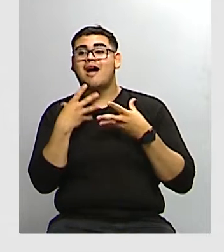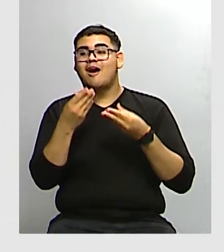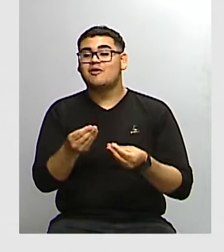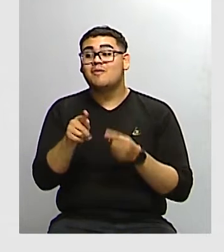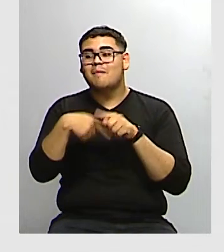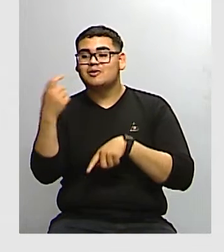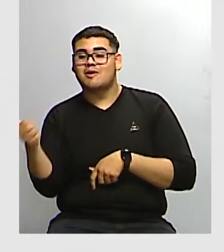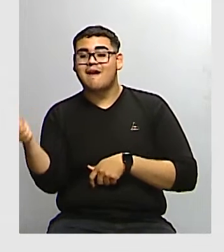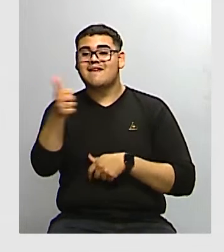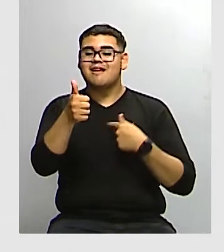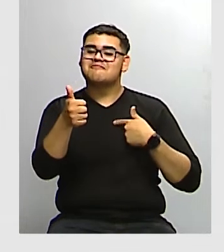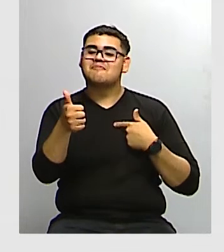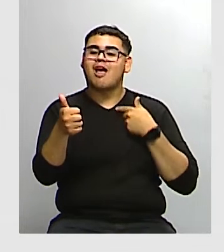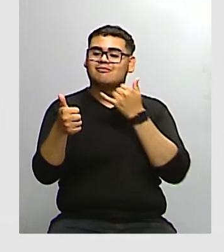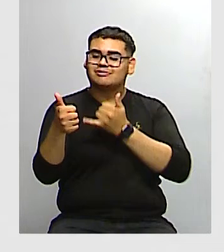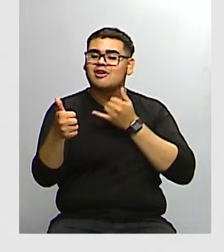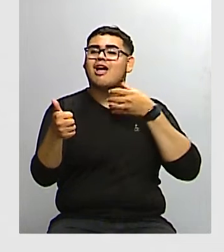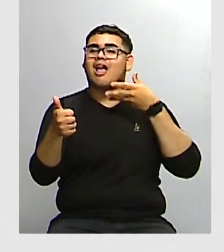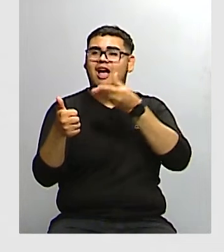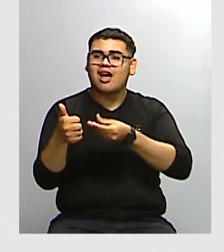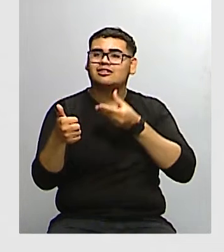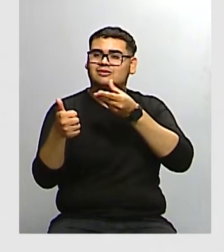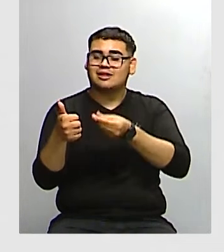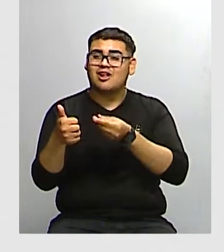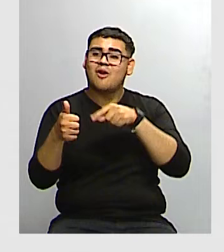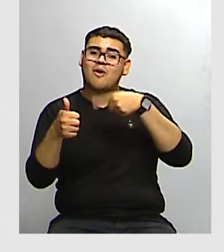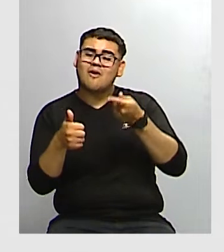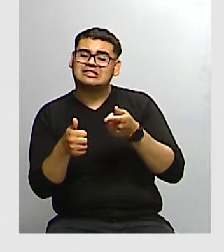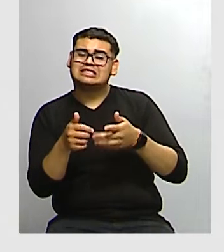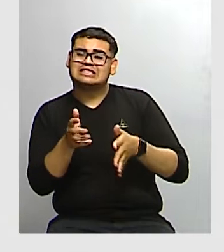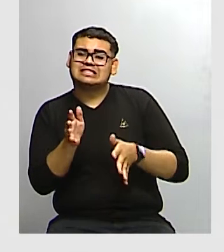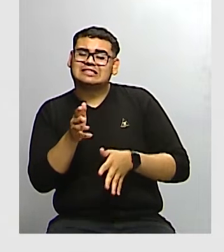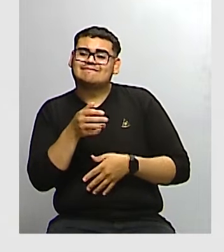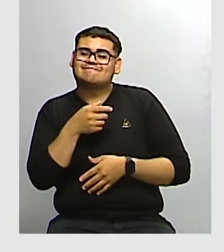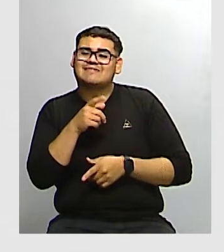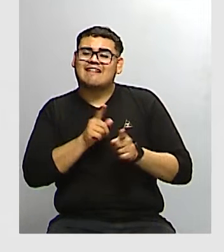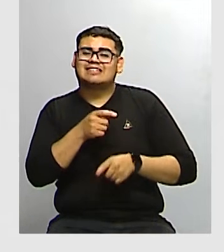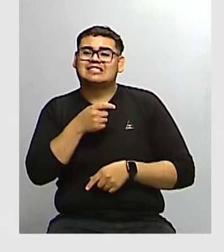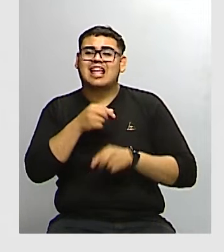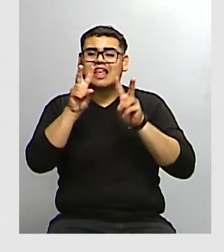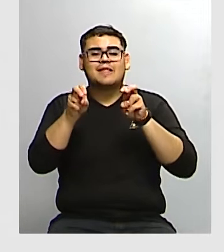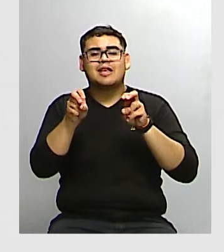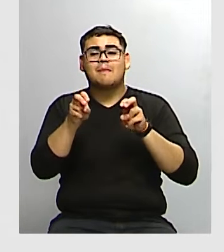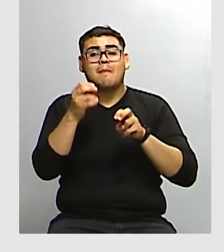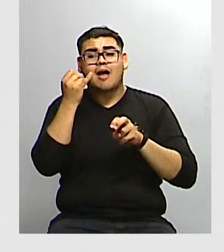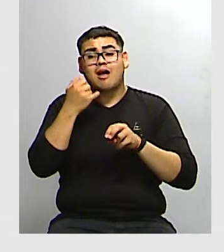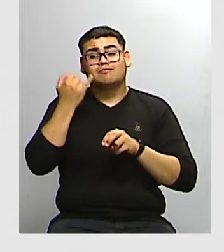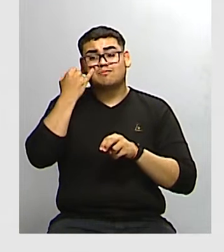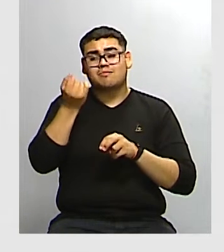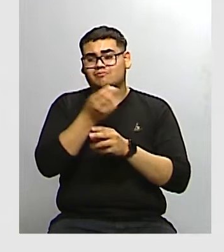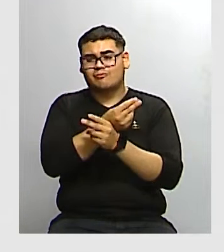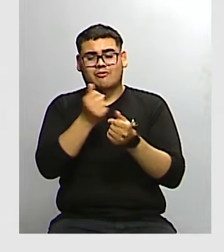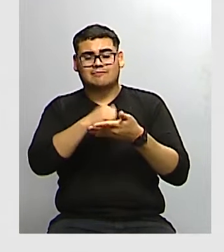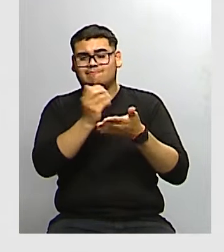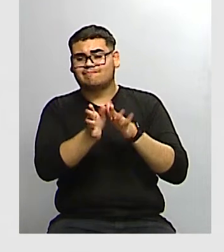vienen. Otras no, a lo mejor otras pacientes recuperadas no quieren saber nada más de esto y siguen